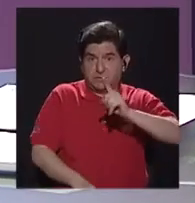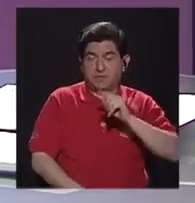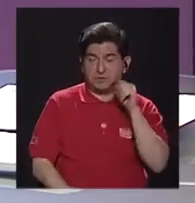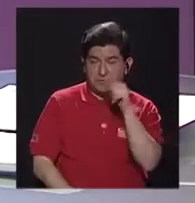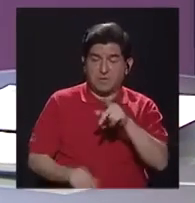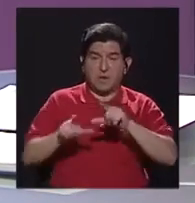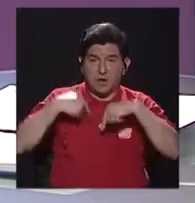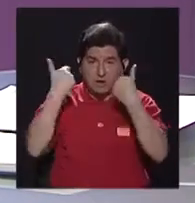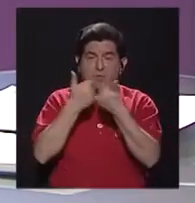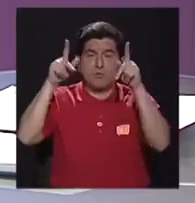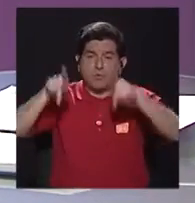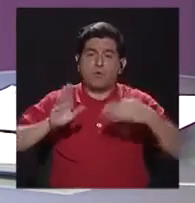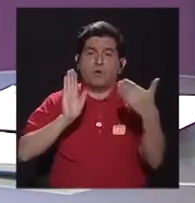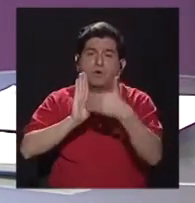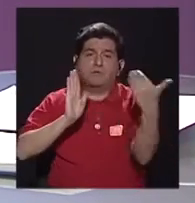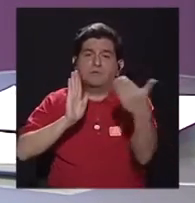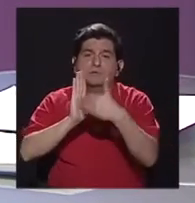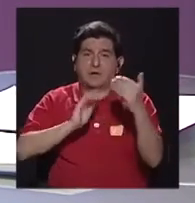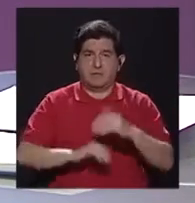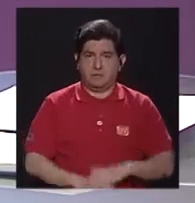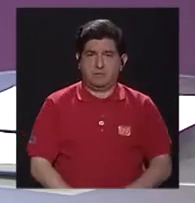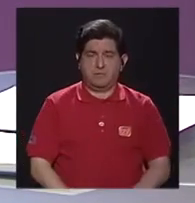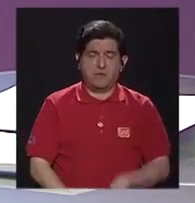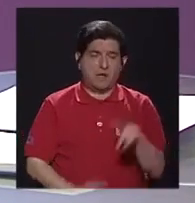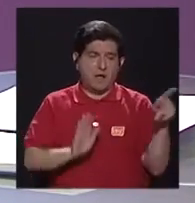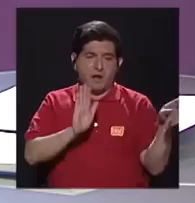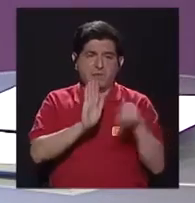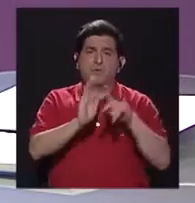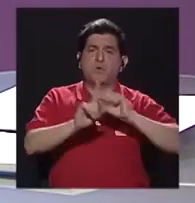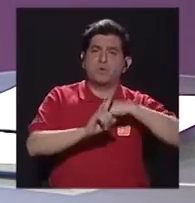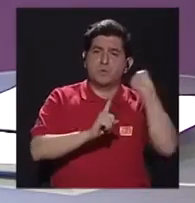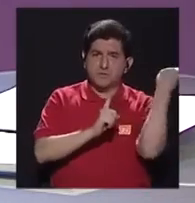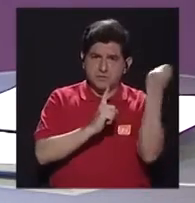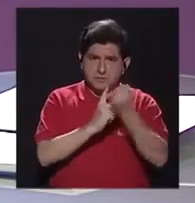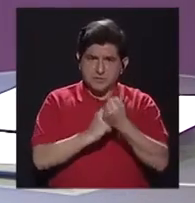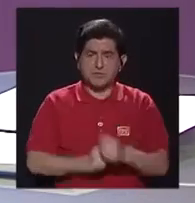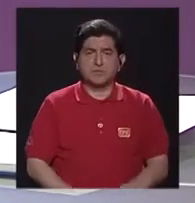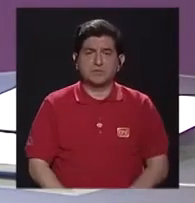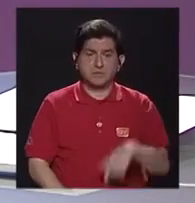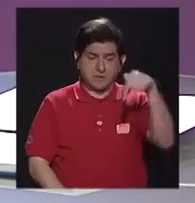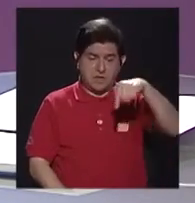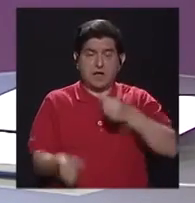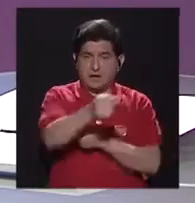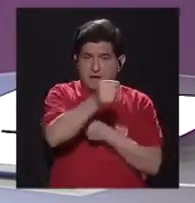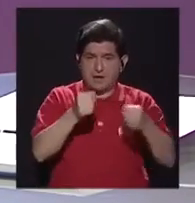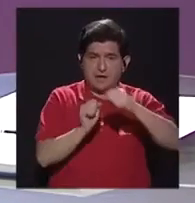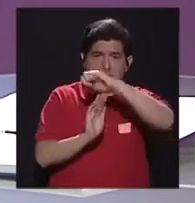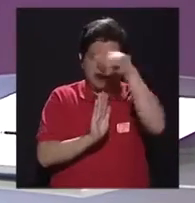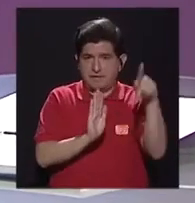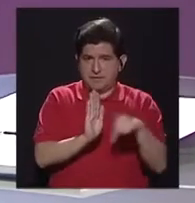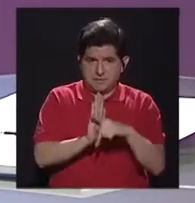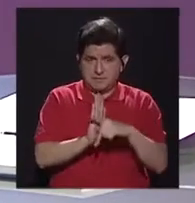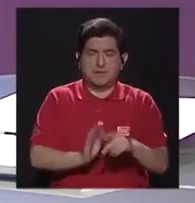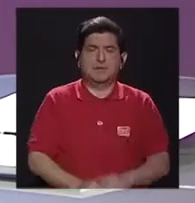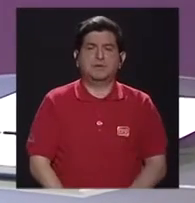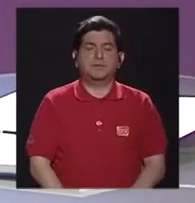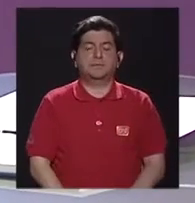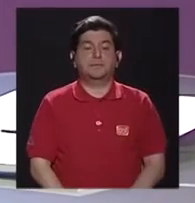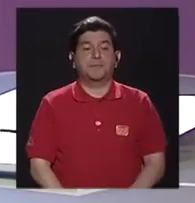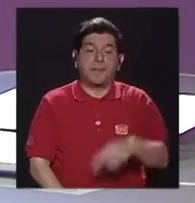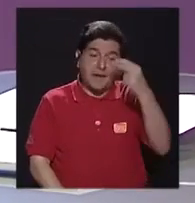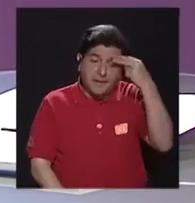siendo afectadas por esta prohibición, que es una prohibición decretada por la Sala Constitucional. Haciéndole